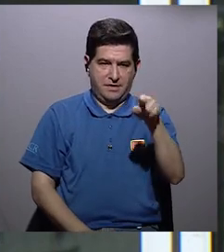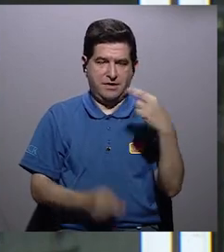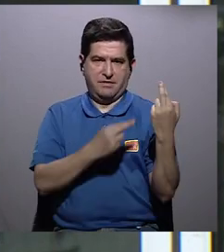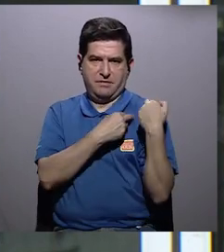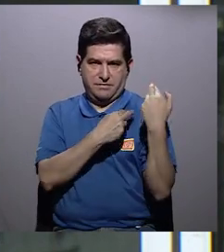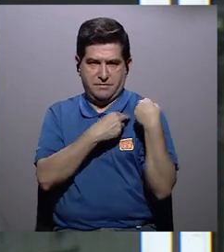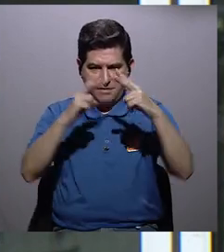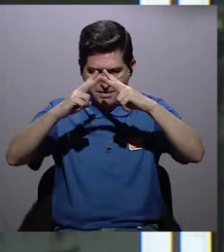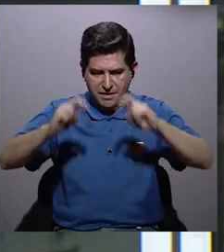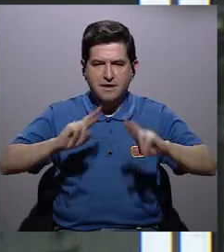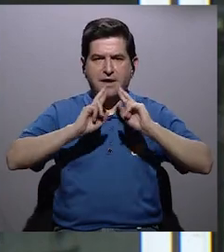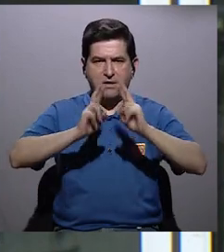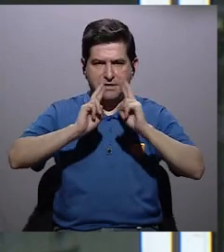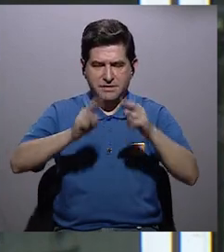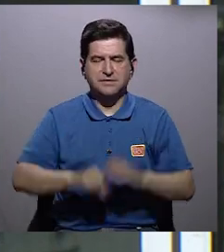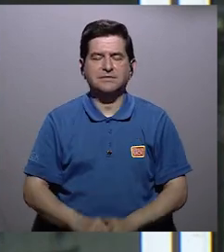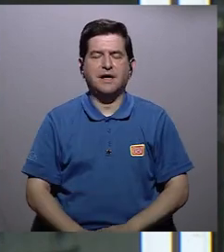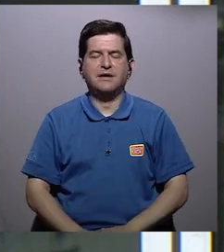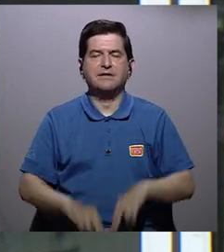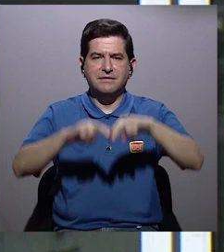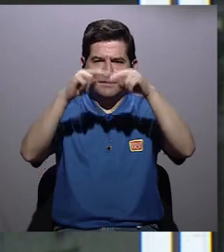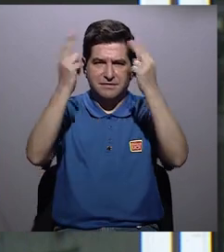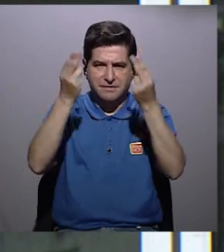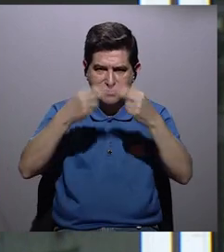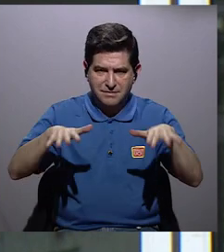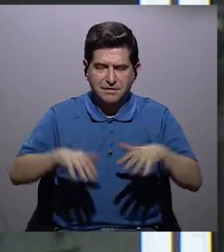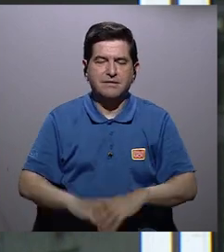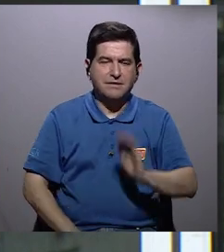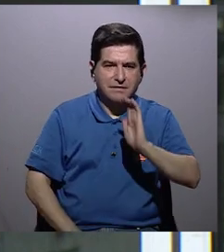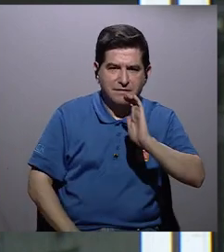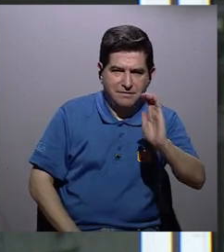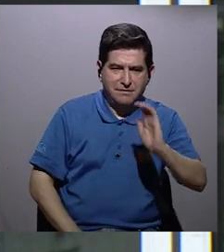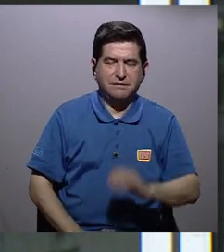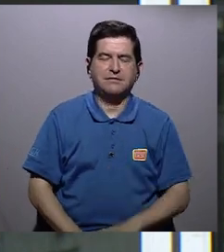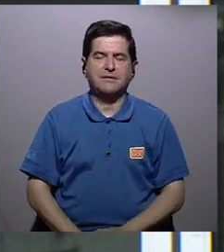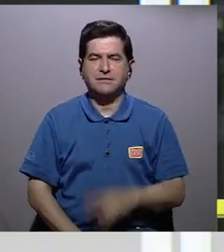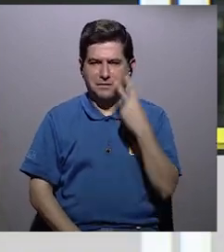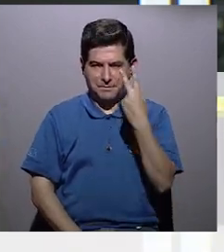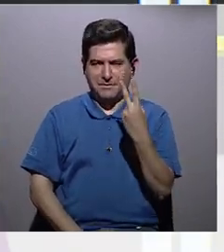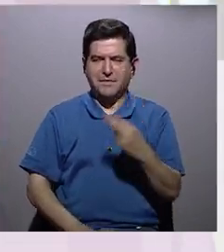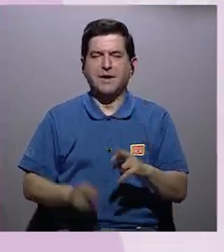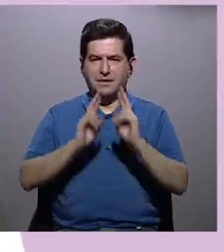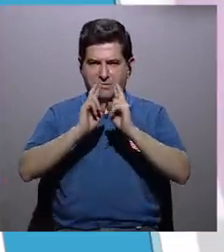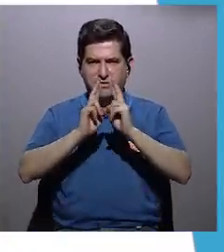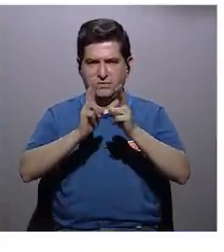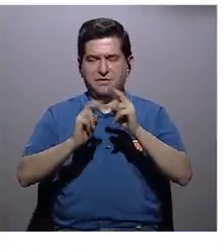del análisis de los resultados del Kids Online junto con la Fundación Paniamor. Veamos.